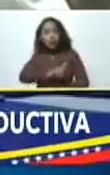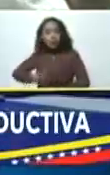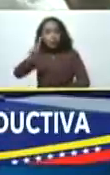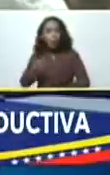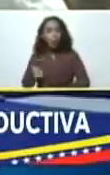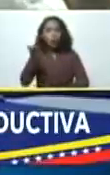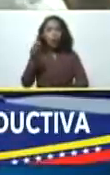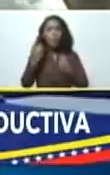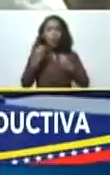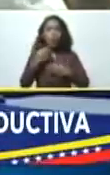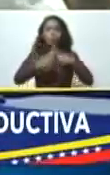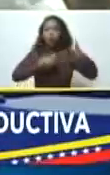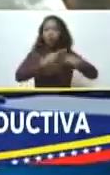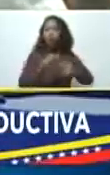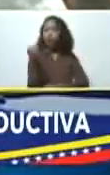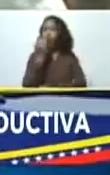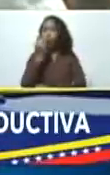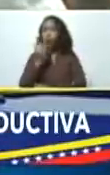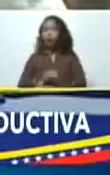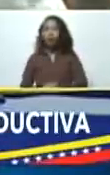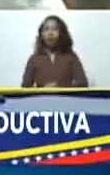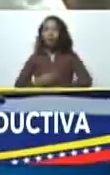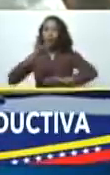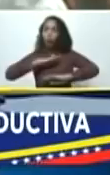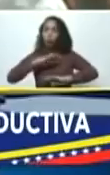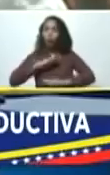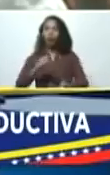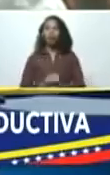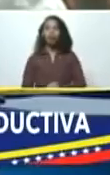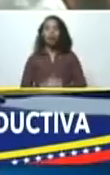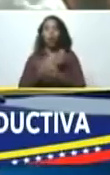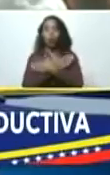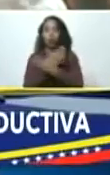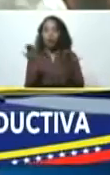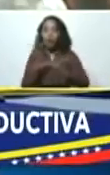ciclos virtuosos para producir el alimento, los bienes, los